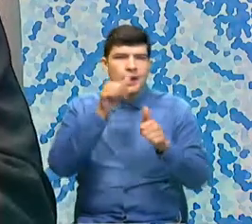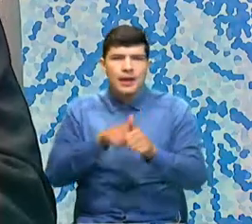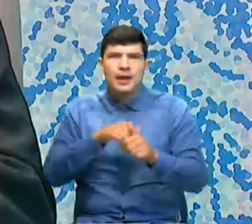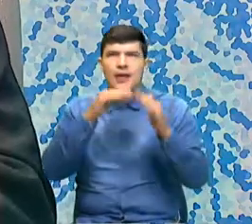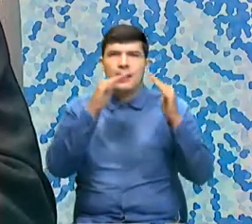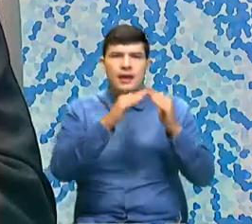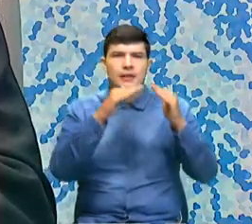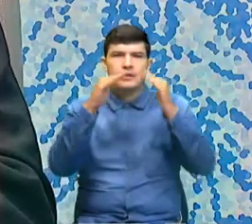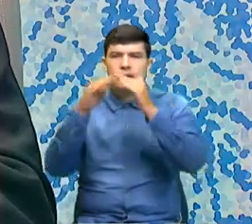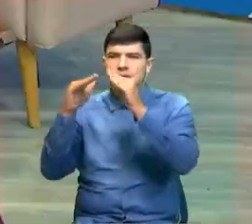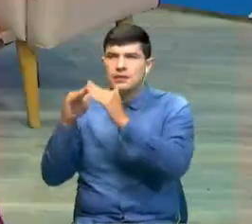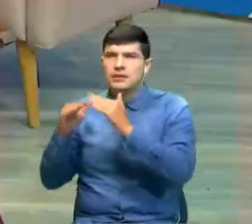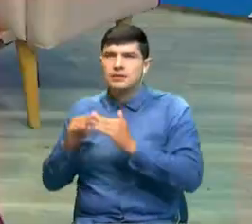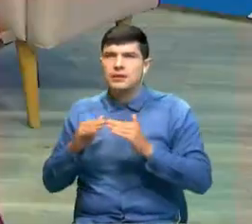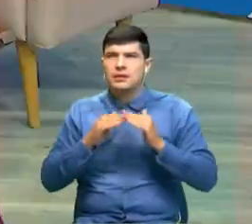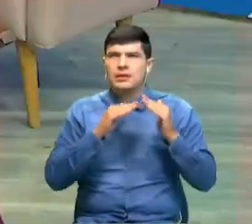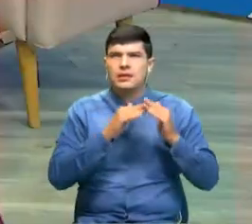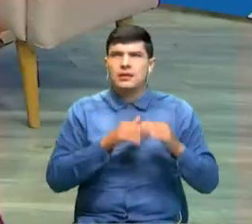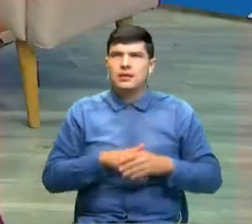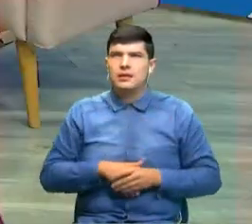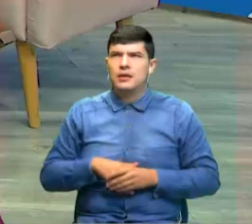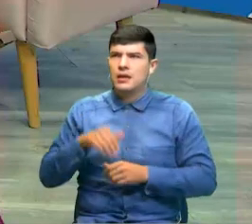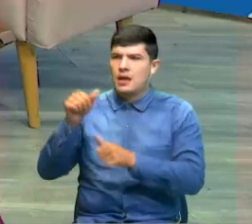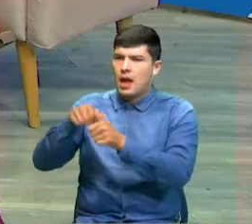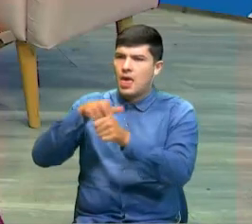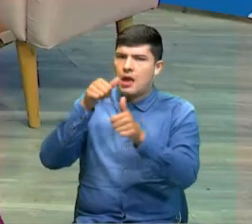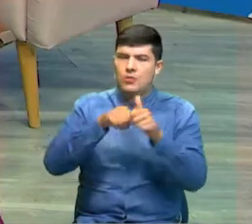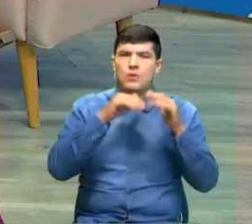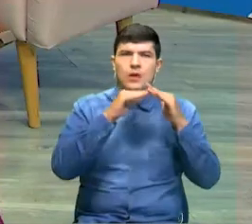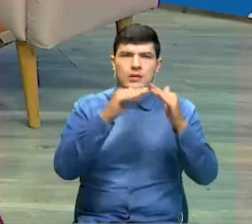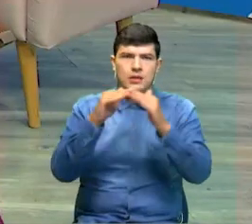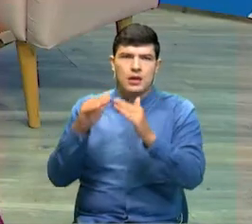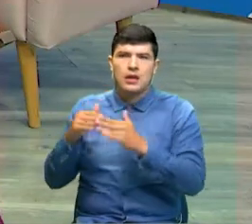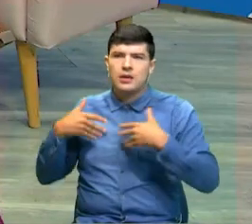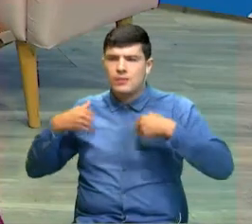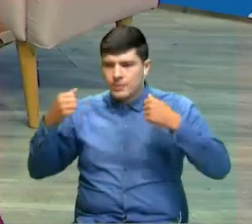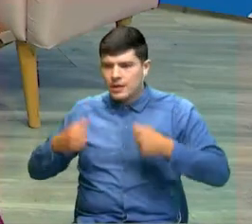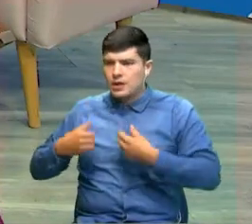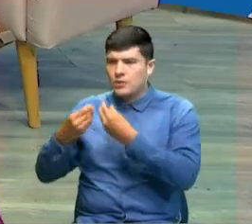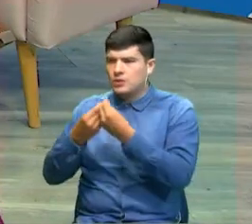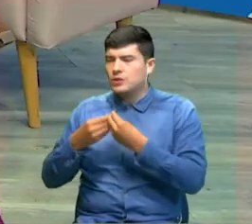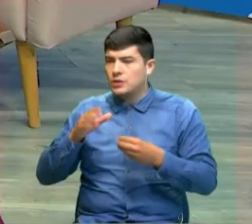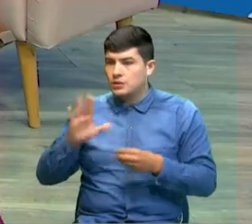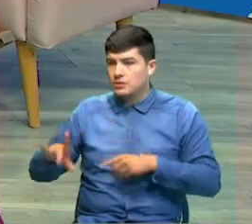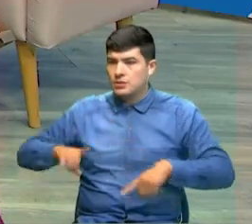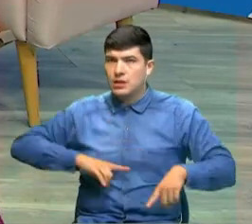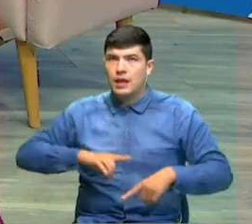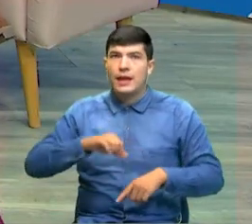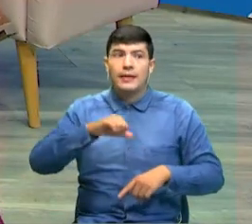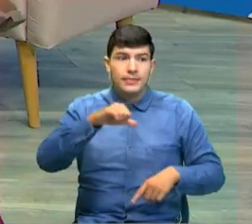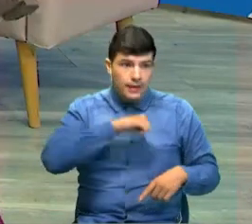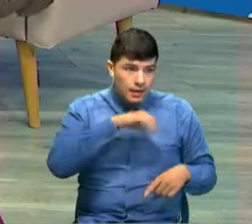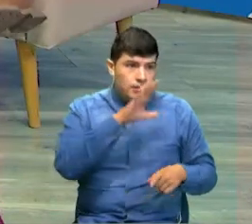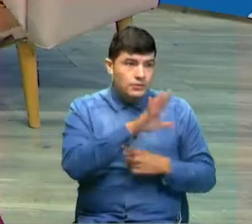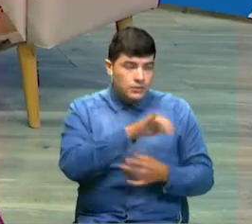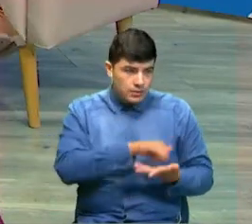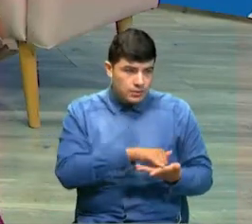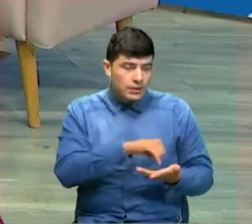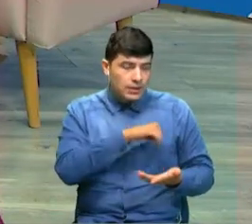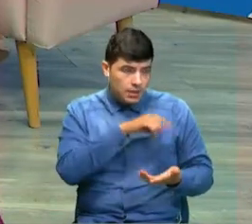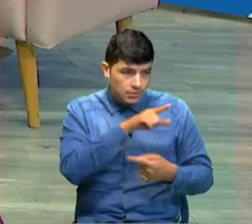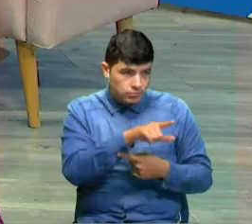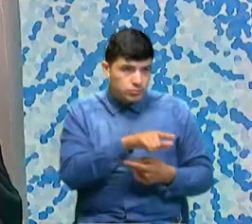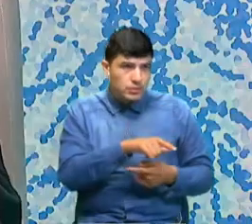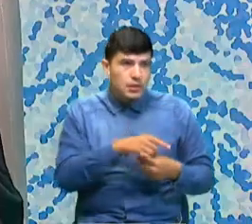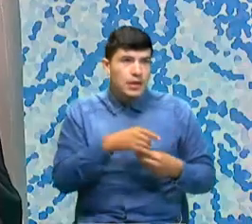propiedad horizontal. O sea, cada uno debería tener su propia asamblea y su propio consejo. Y tiene su administración. No, y tiene, es lo que está planteando. Ok.